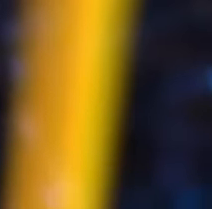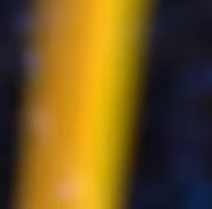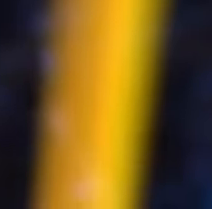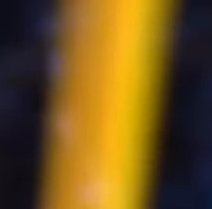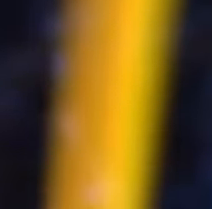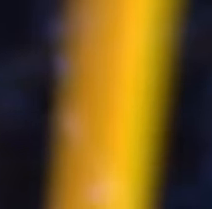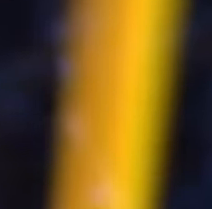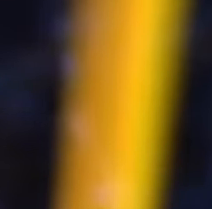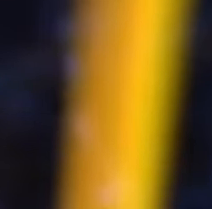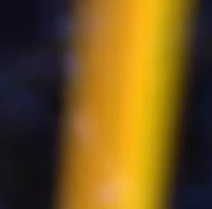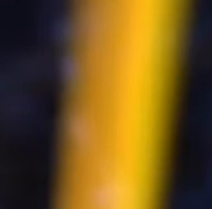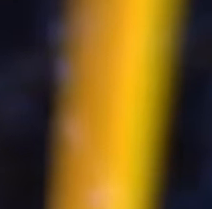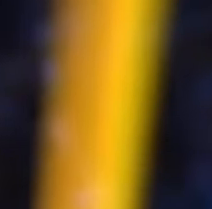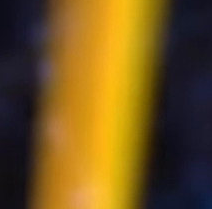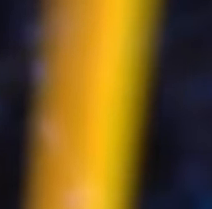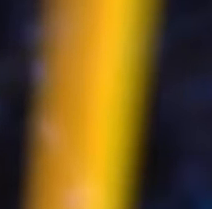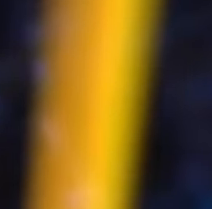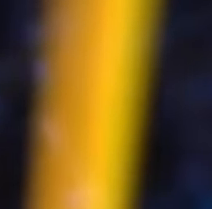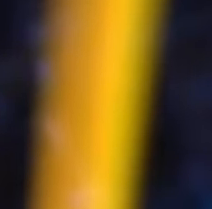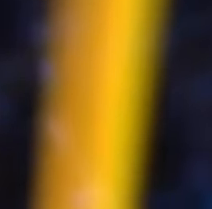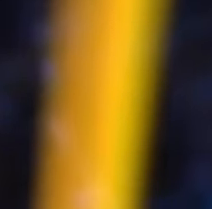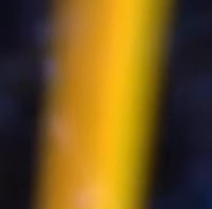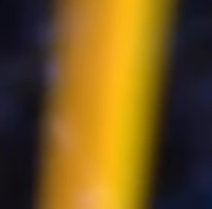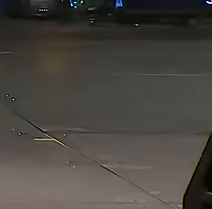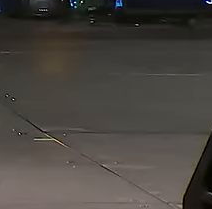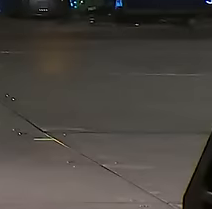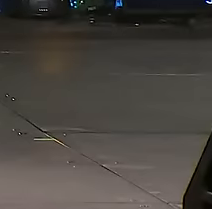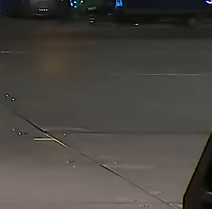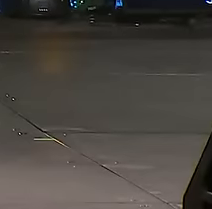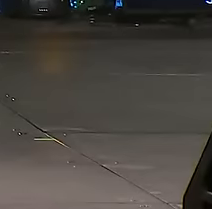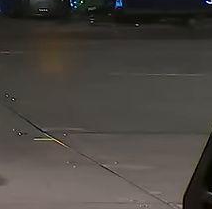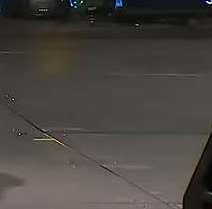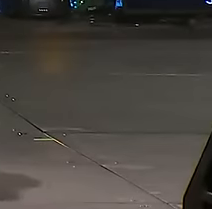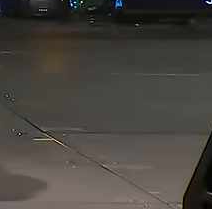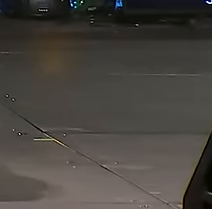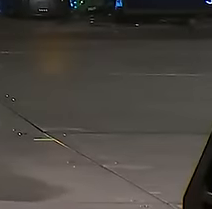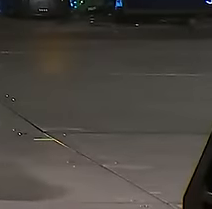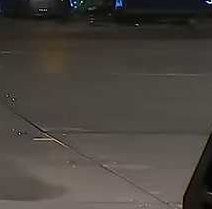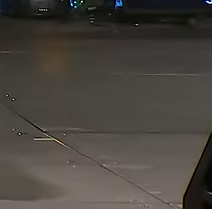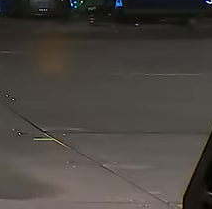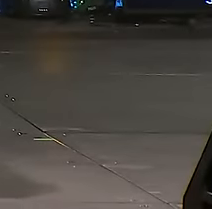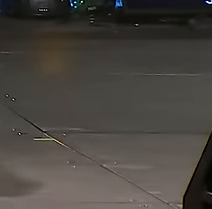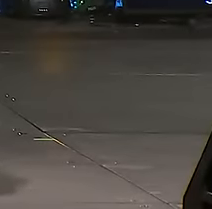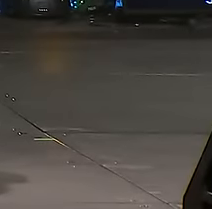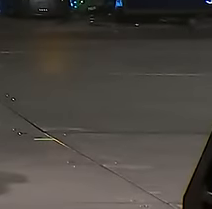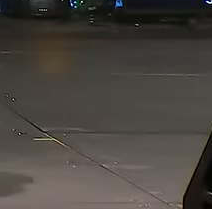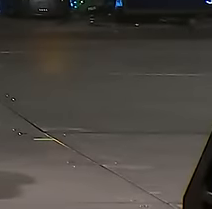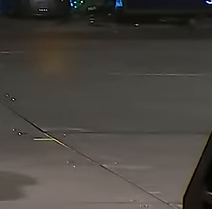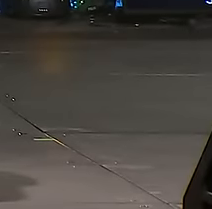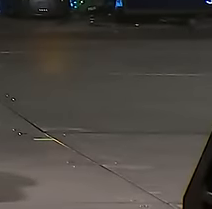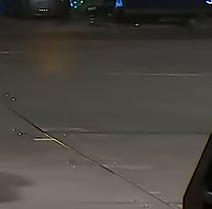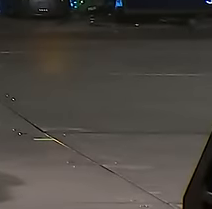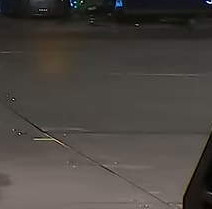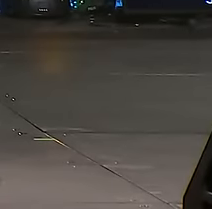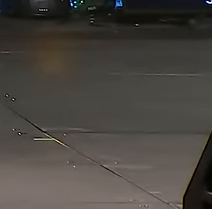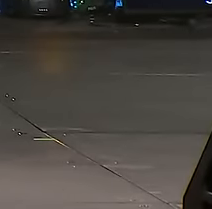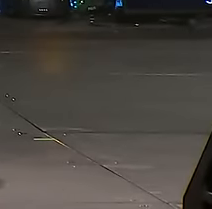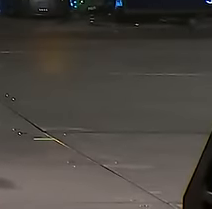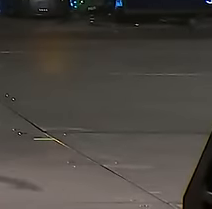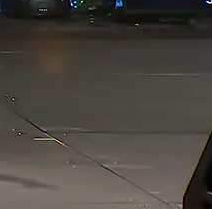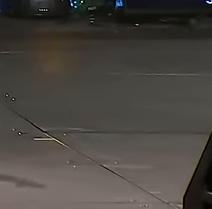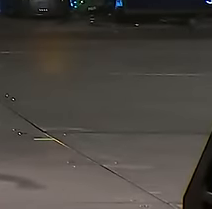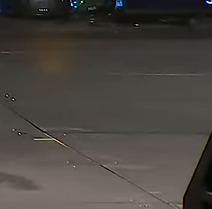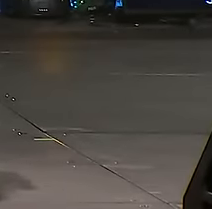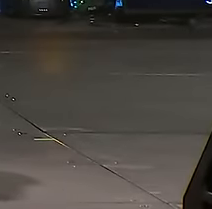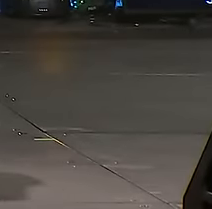the sisters, building the men. What is the role? What is our role as young people? What is our role as different generations coming together? ¿Cuál es